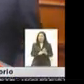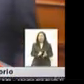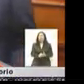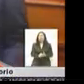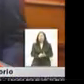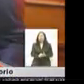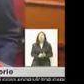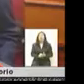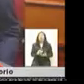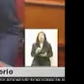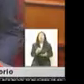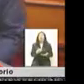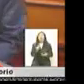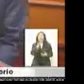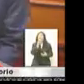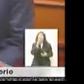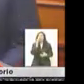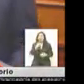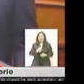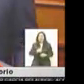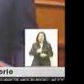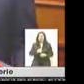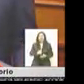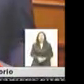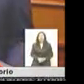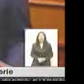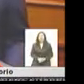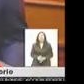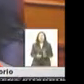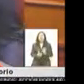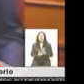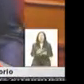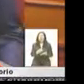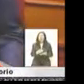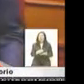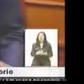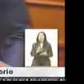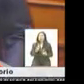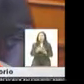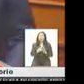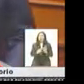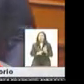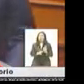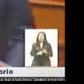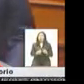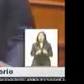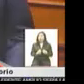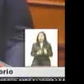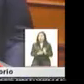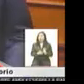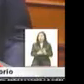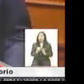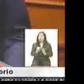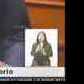las contrataciones con carácter de secreto militar, específicamente la Ley de Contrataciones y su reglamento, así como el Decreto